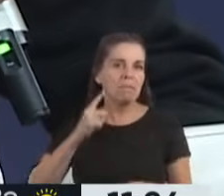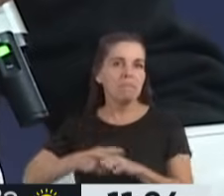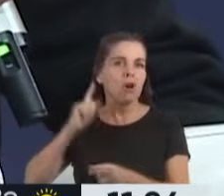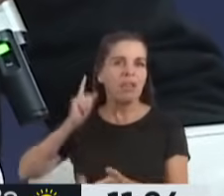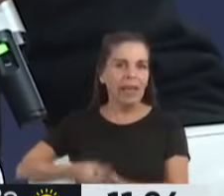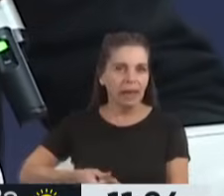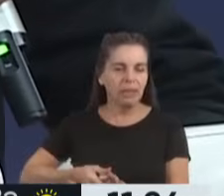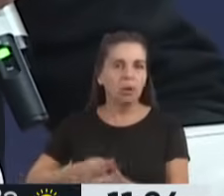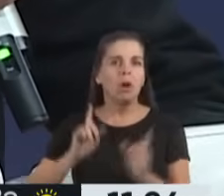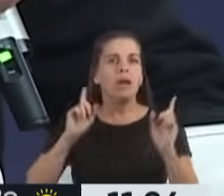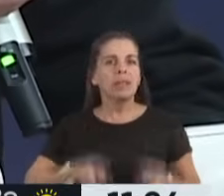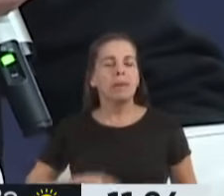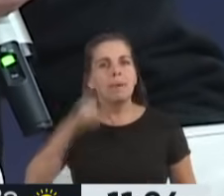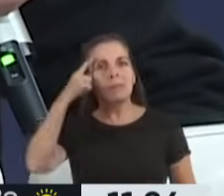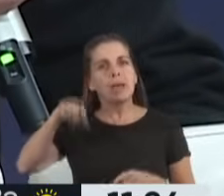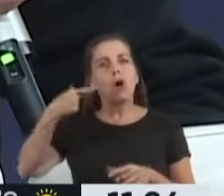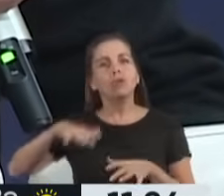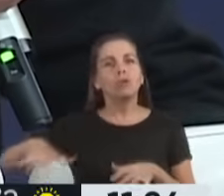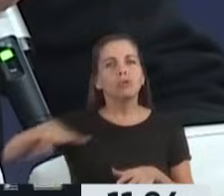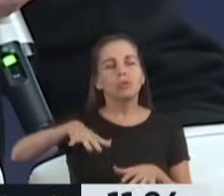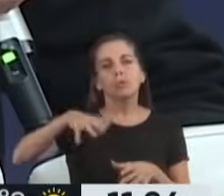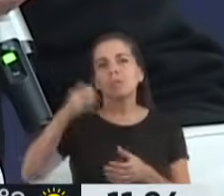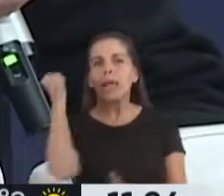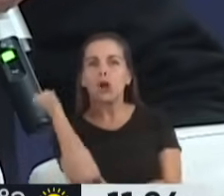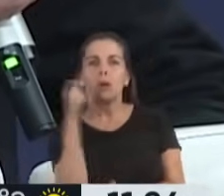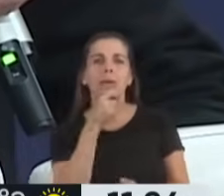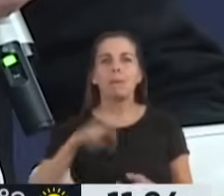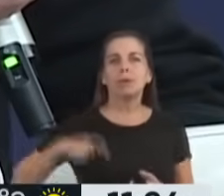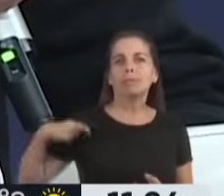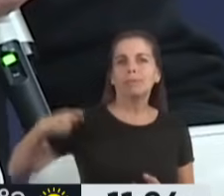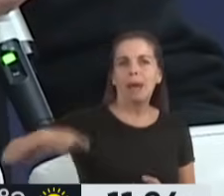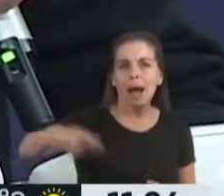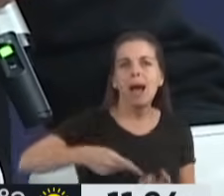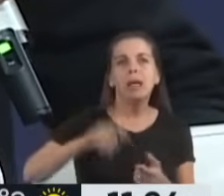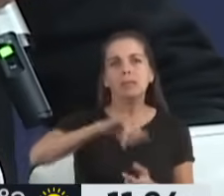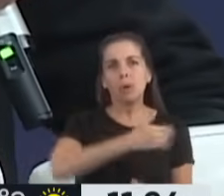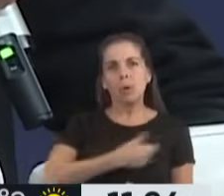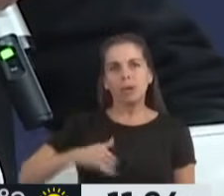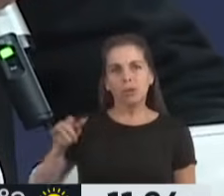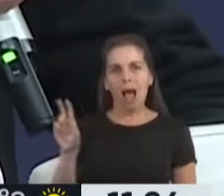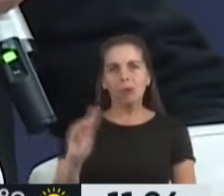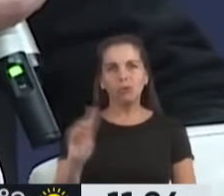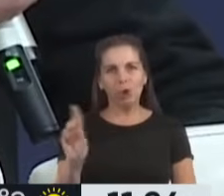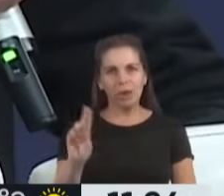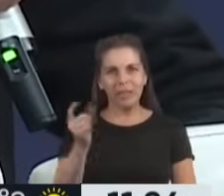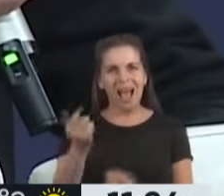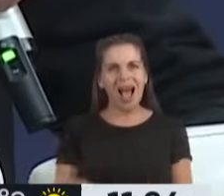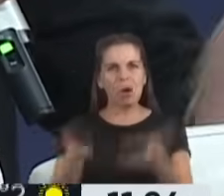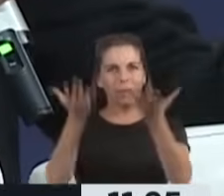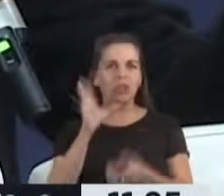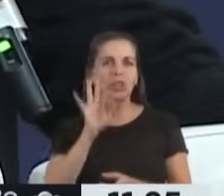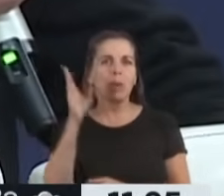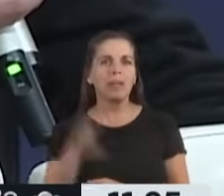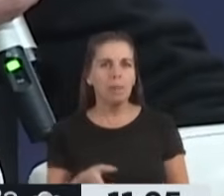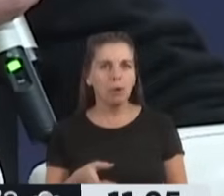en cuenta que a otros sectores de la economía, como por ejemplo las prepagas, se le autorizó un aumento mucho mayor al 50% y